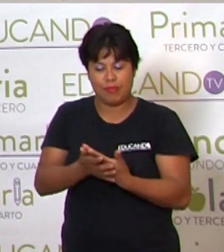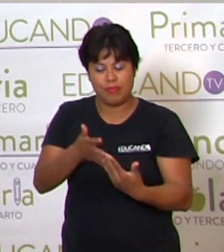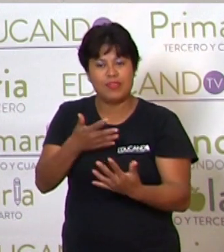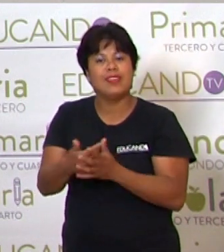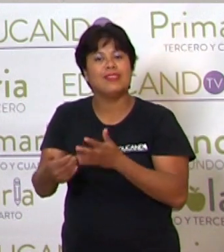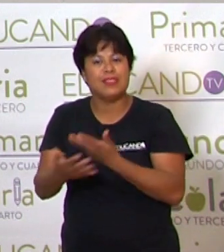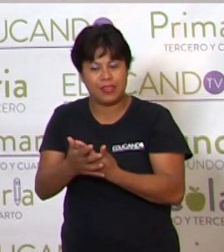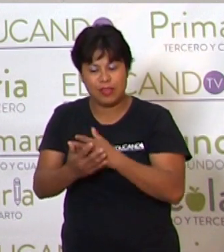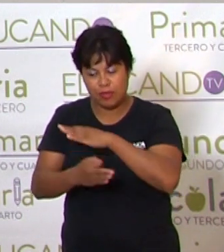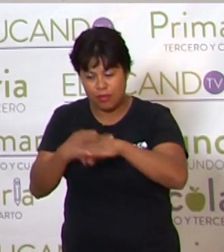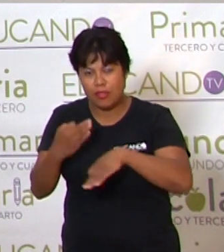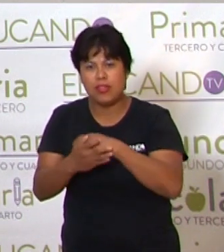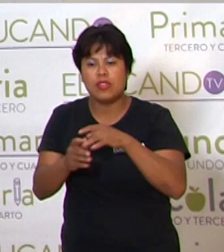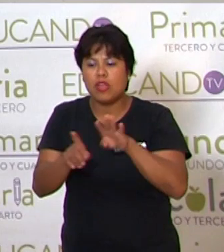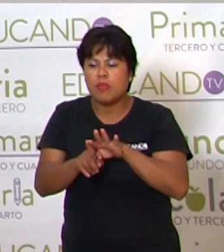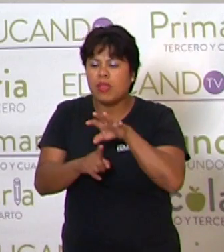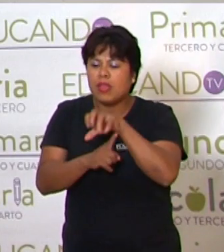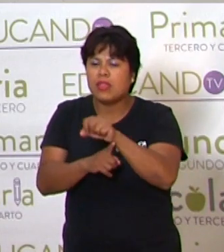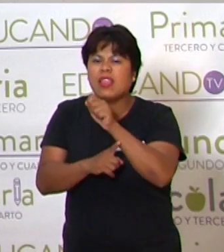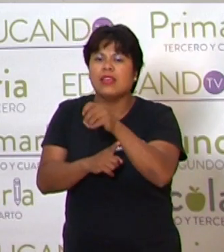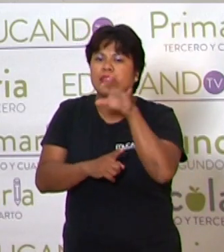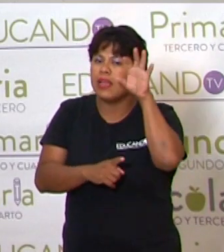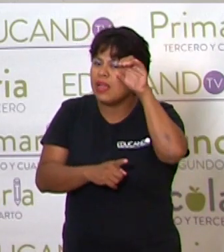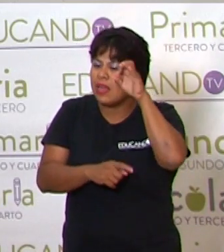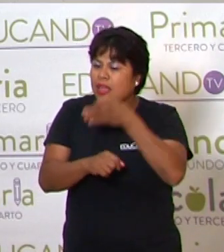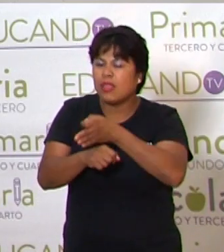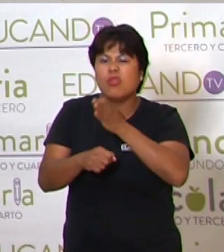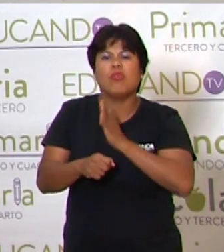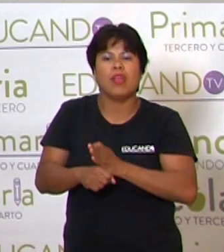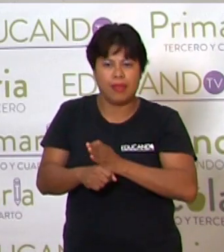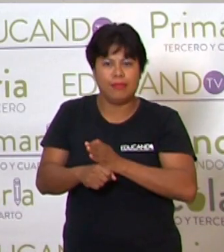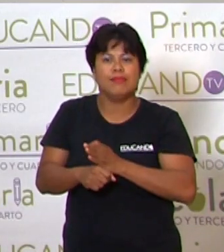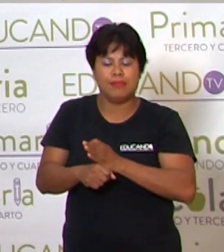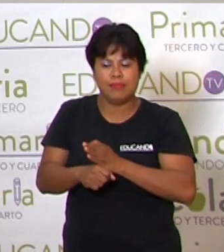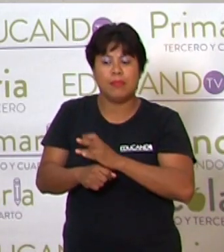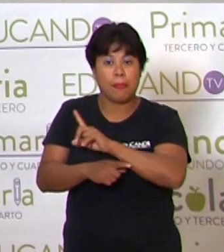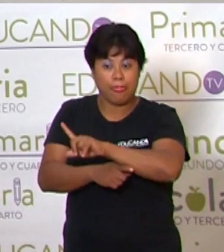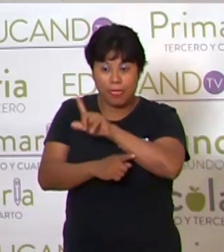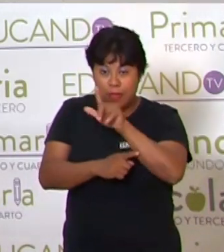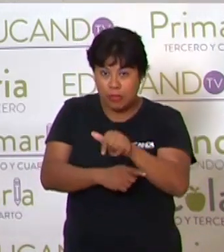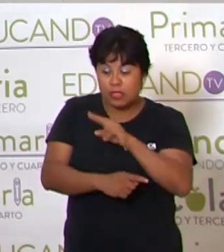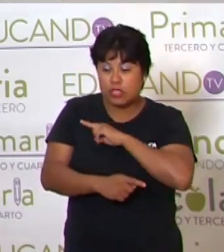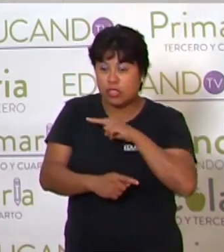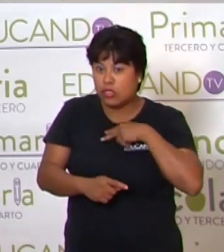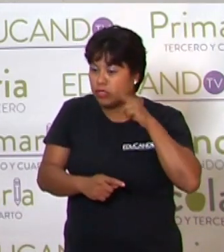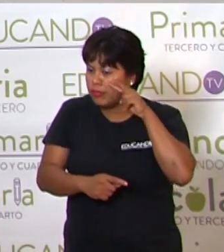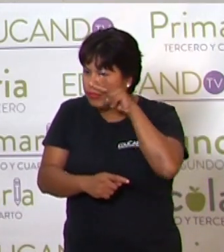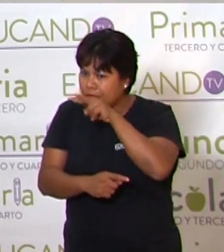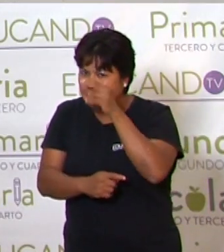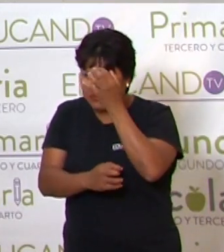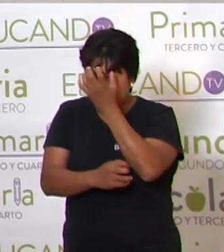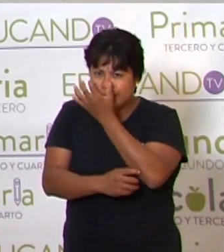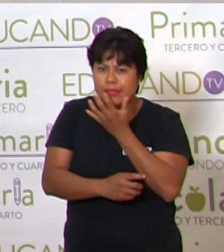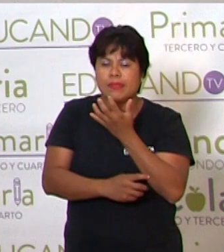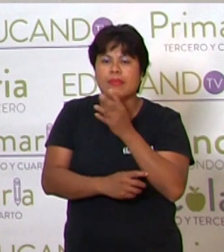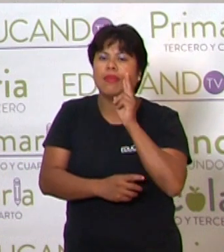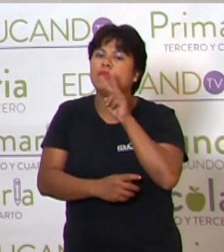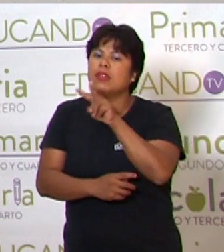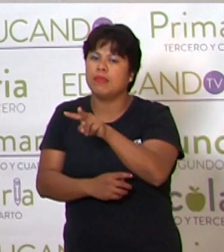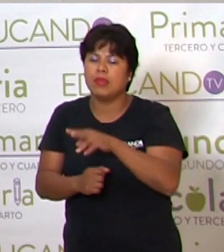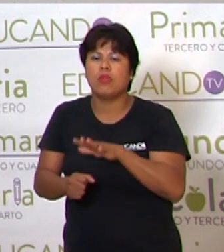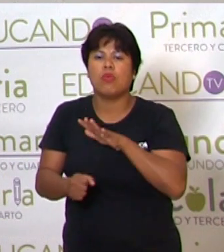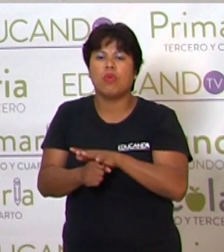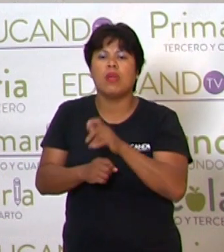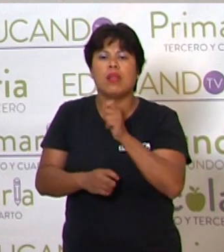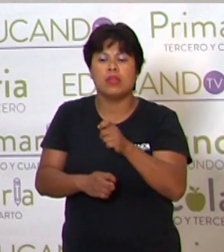entre todos un concepto de caricatura. Después de analizarlas, vamos a ver cuáles